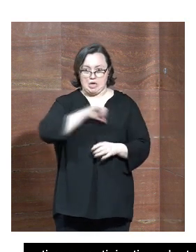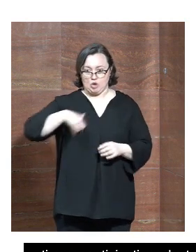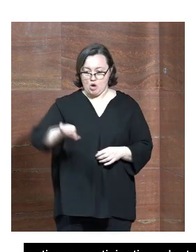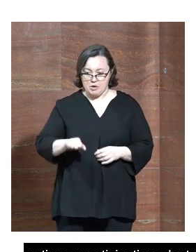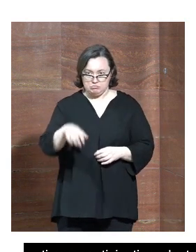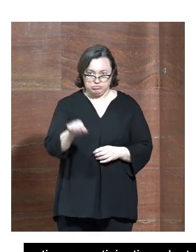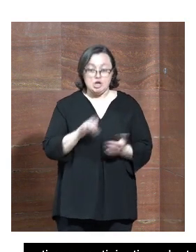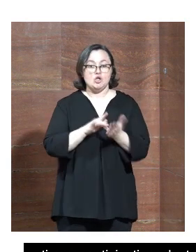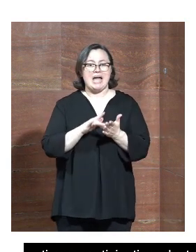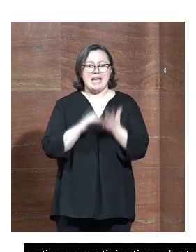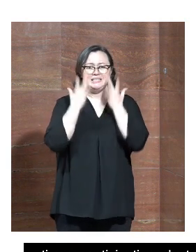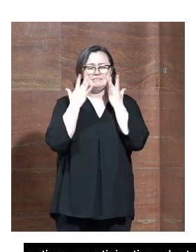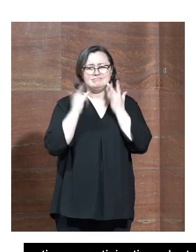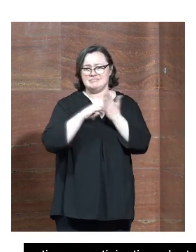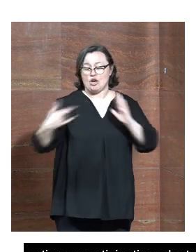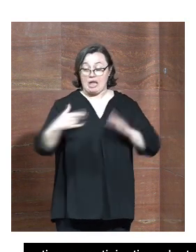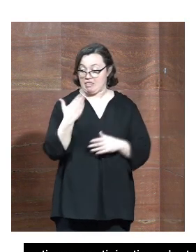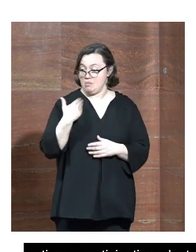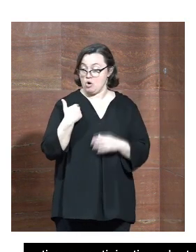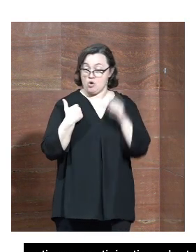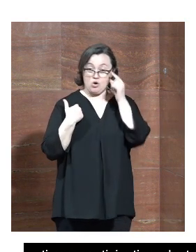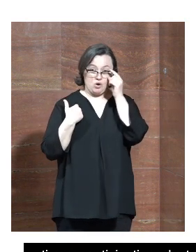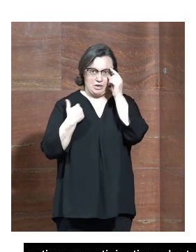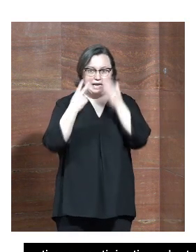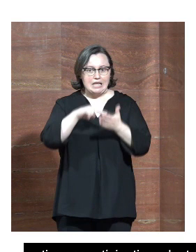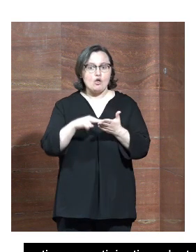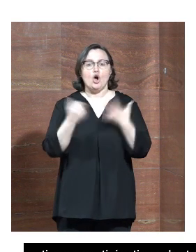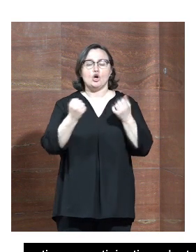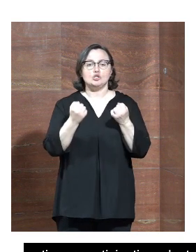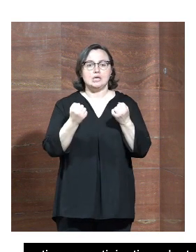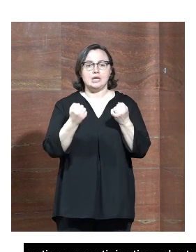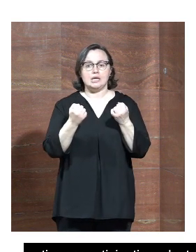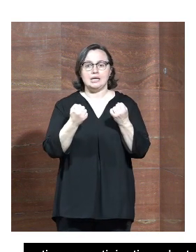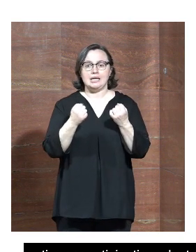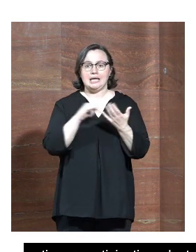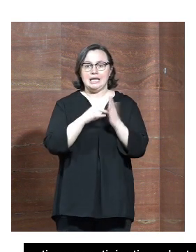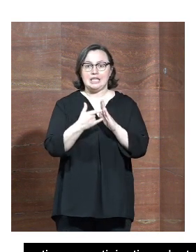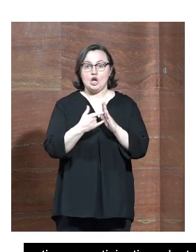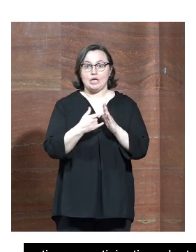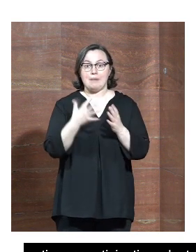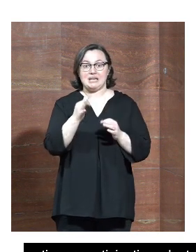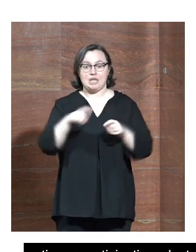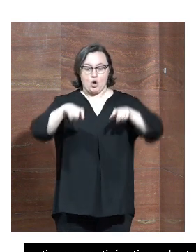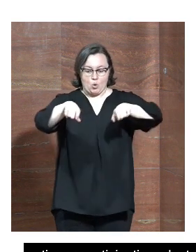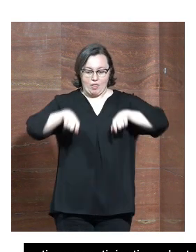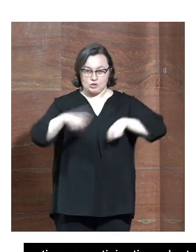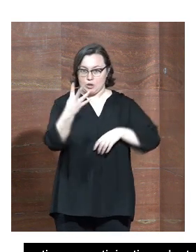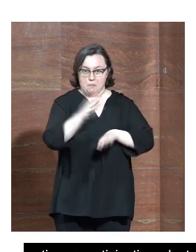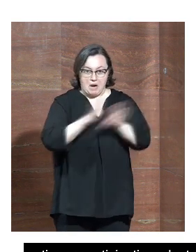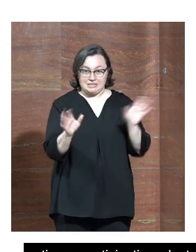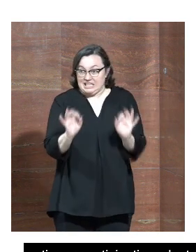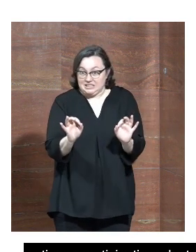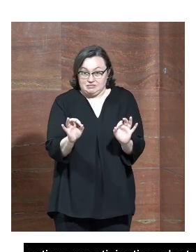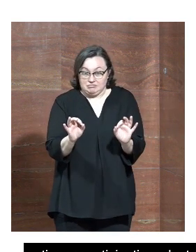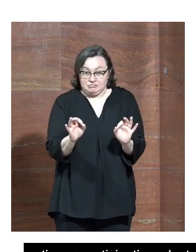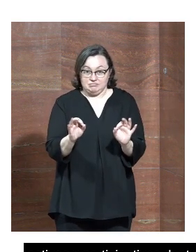autónomos, tecnología pura. De hecho, hace una semana, leí que un coche es tecnología con 4 ruedas, porque es que ahora son